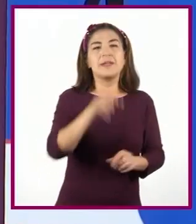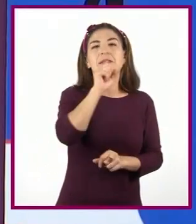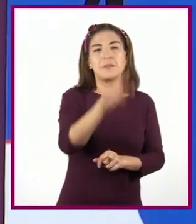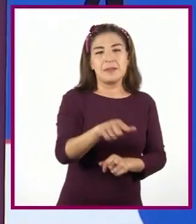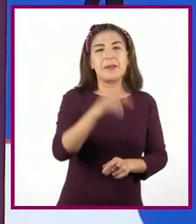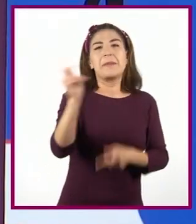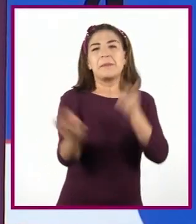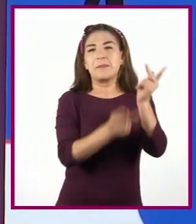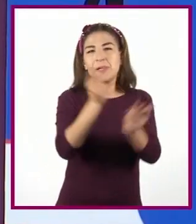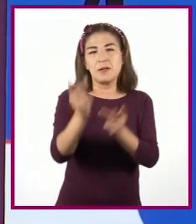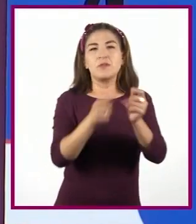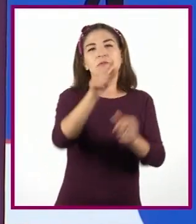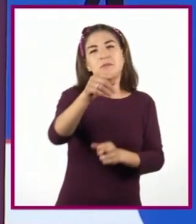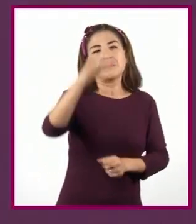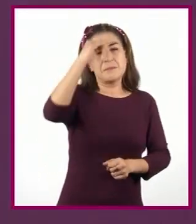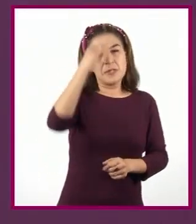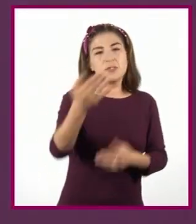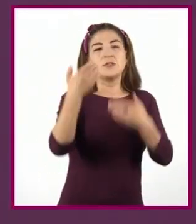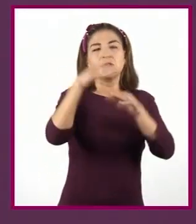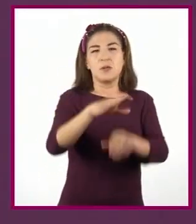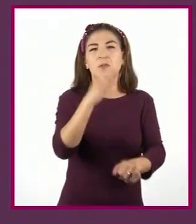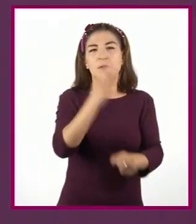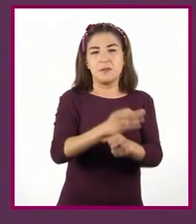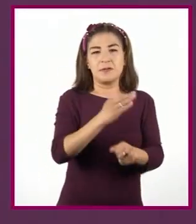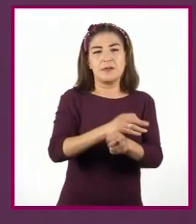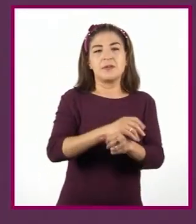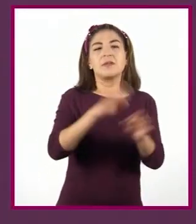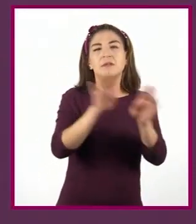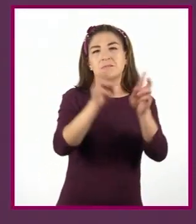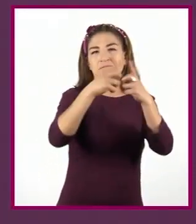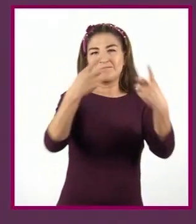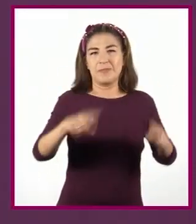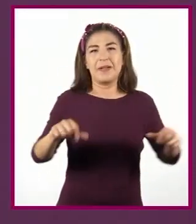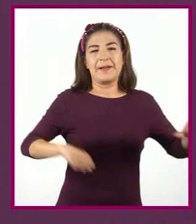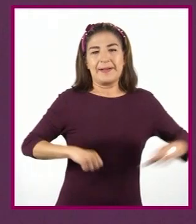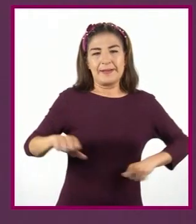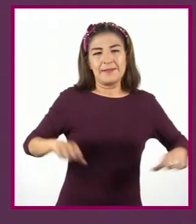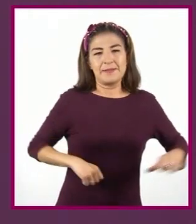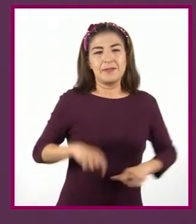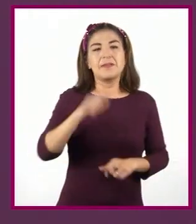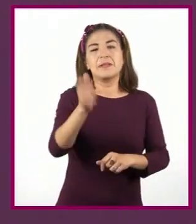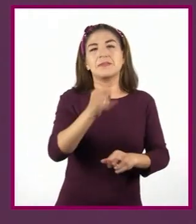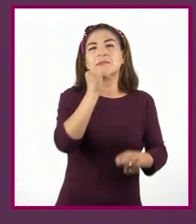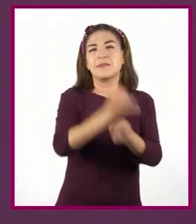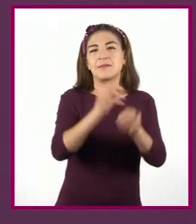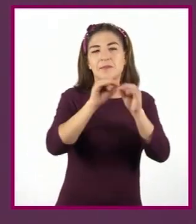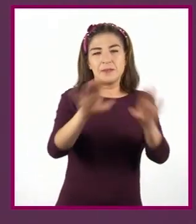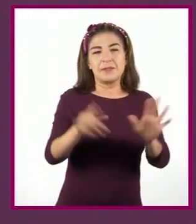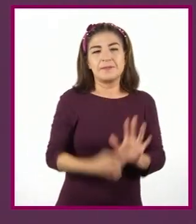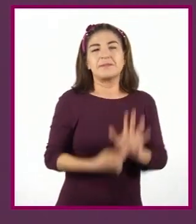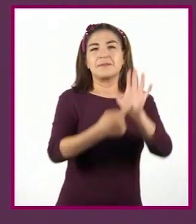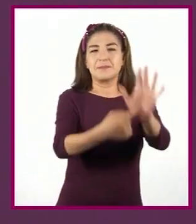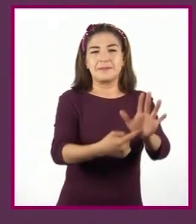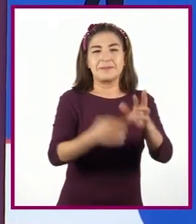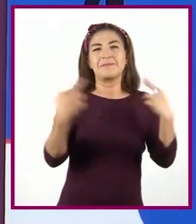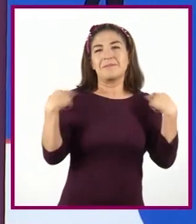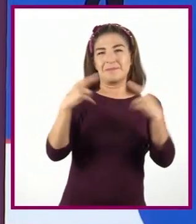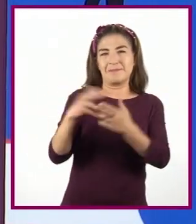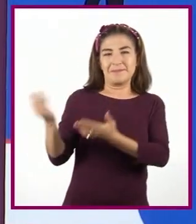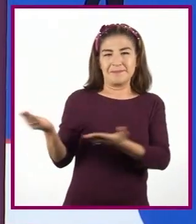las preguntas y reflexiones que surjan durante el desarrollo de las actividades y de la información que presentará la